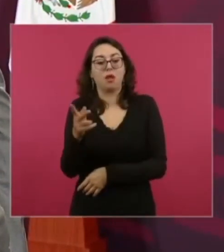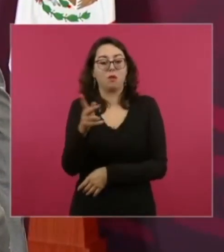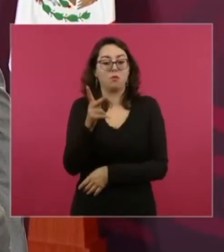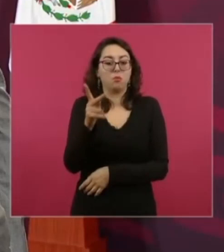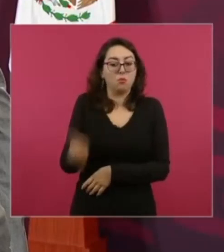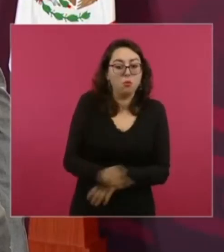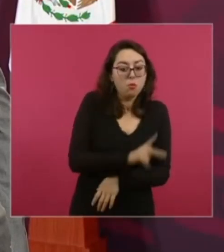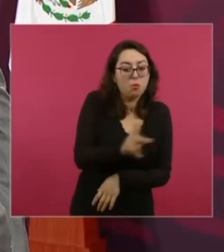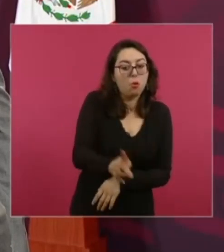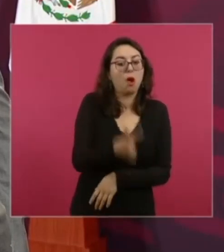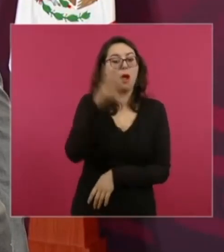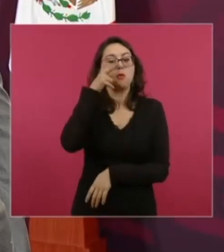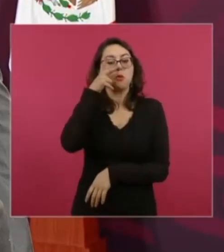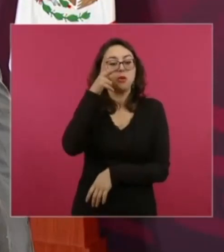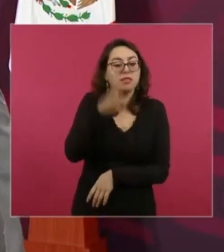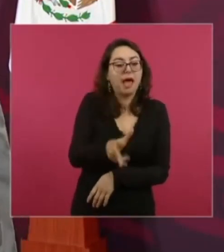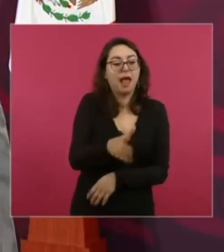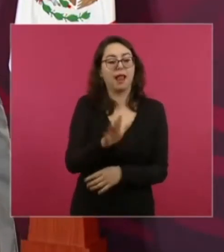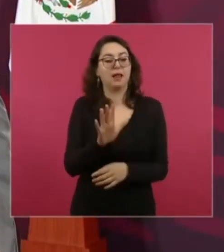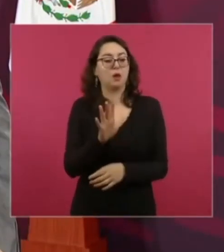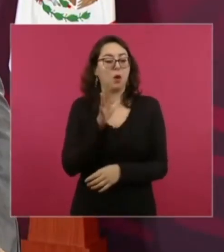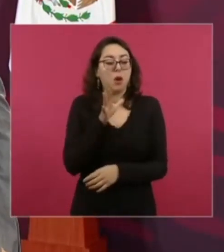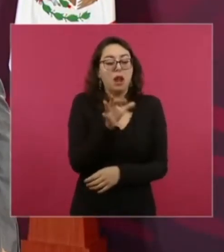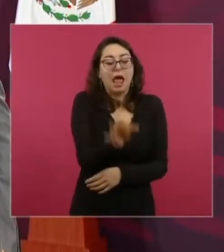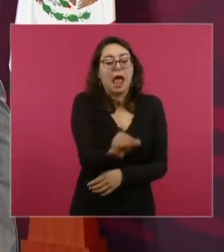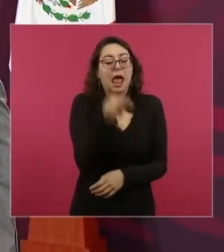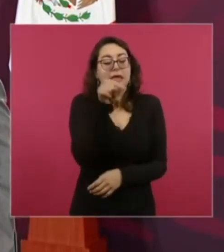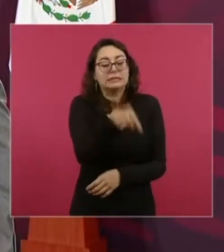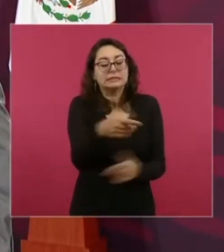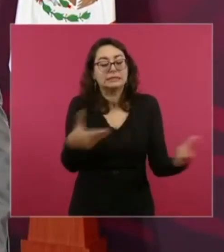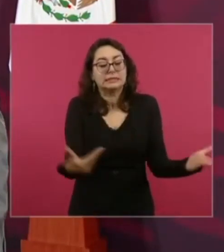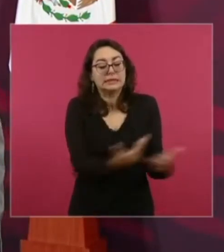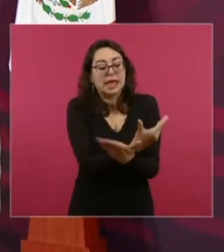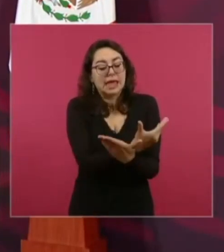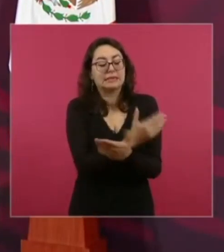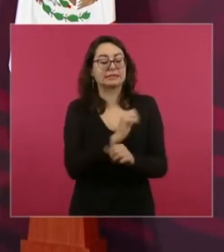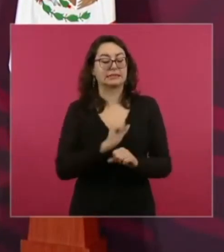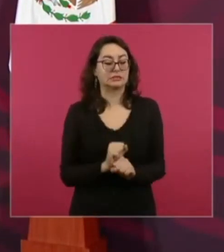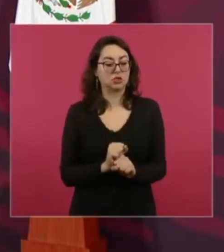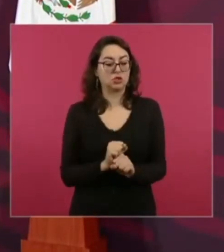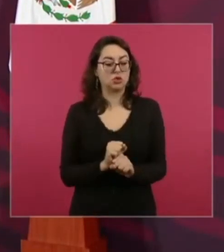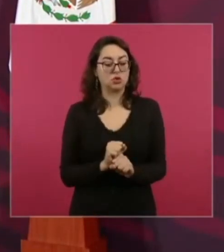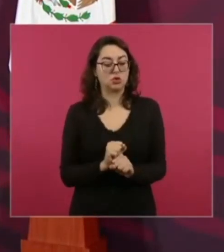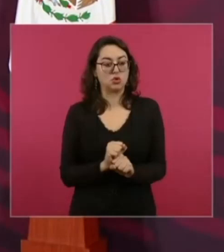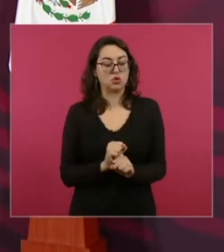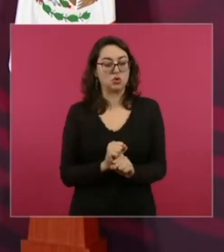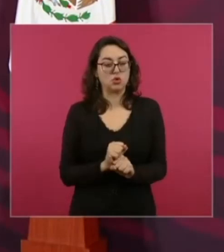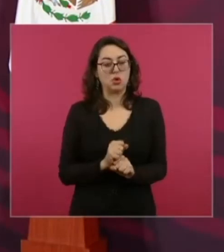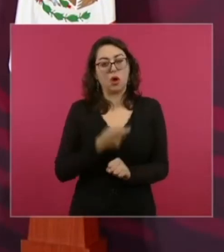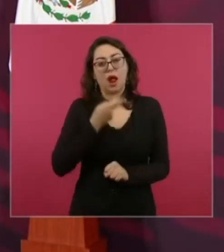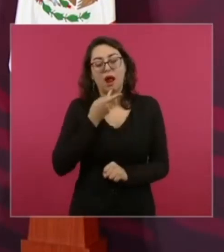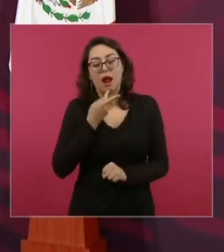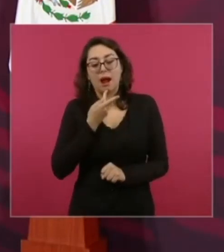y que habla